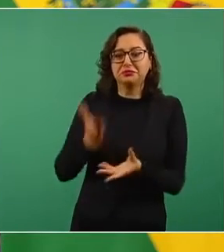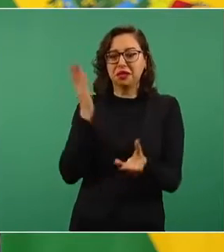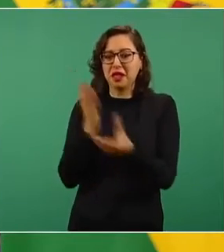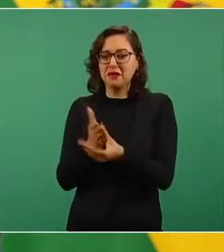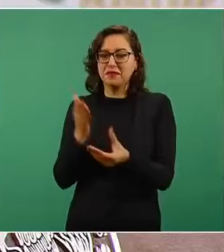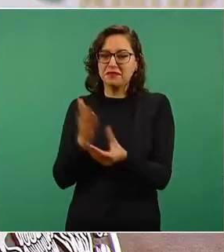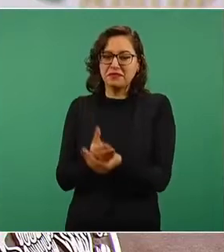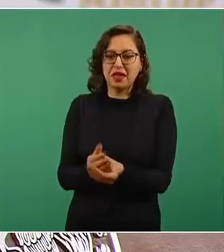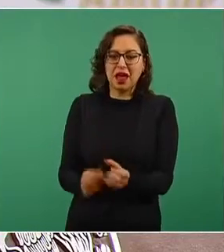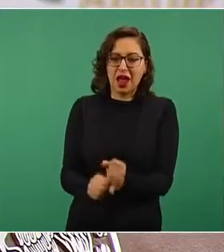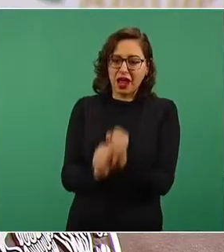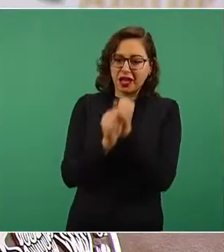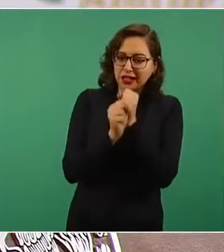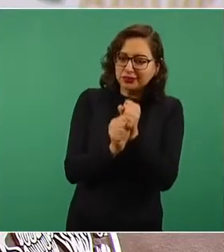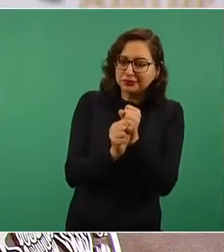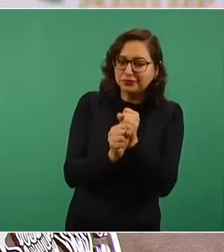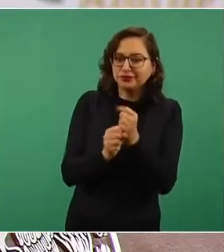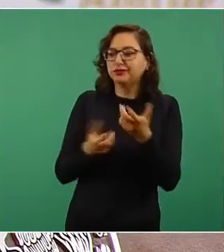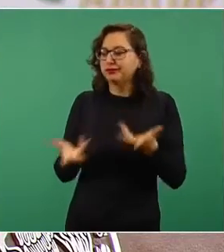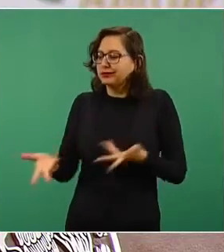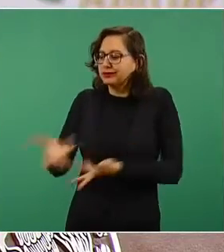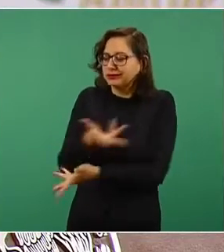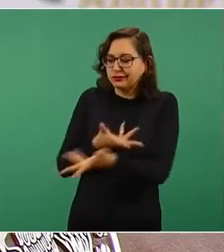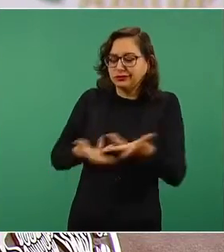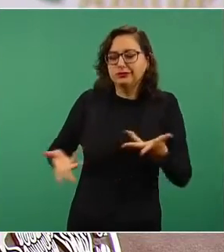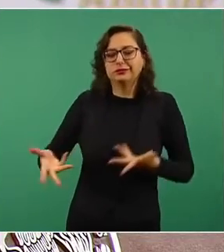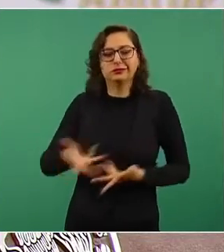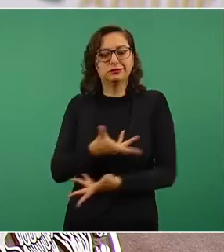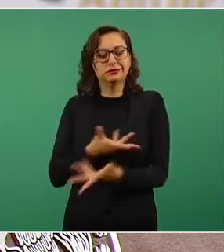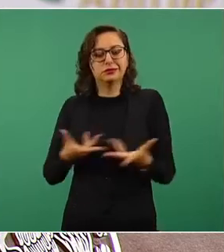tacos en la calle con la gente compartiendo.